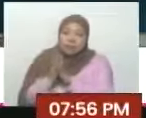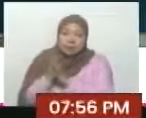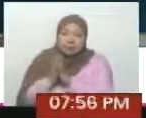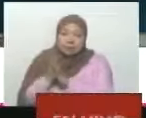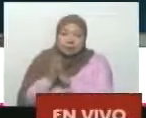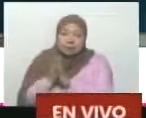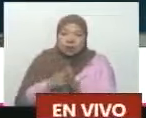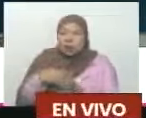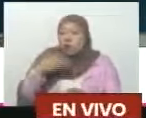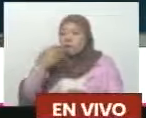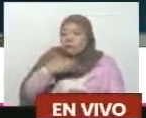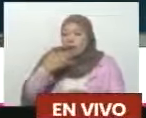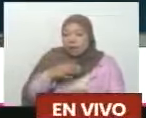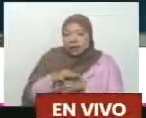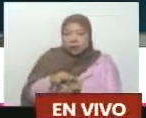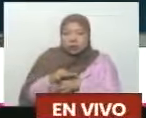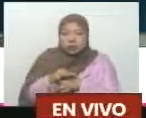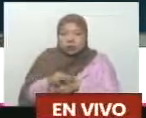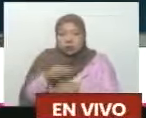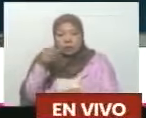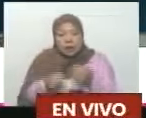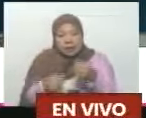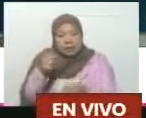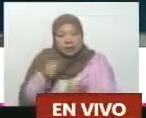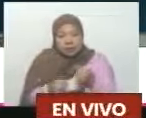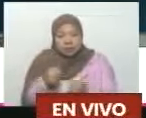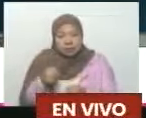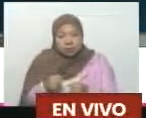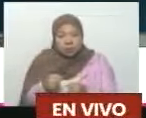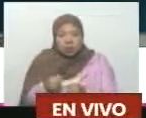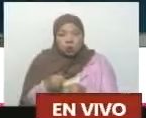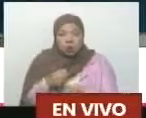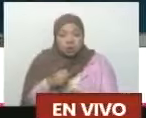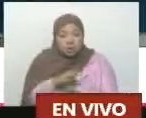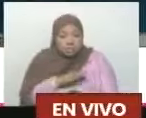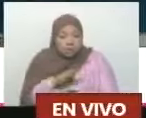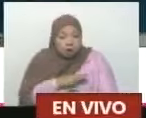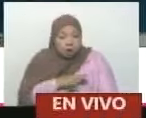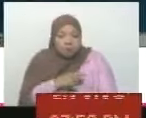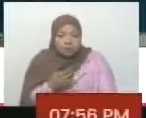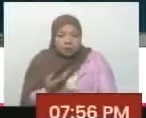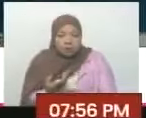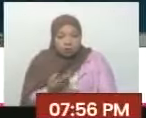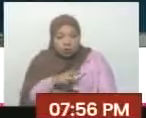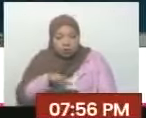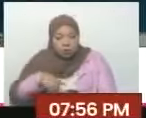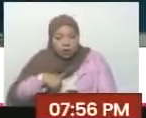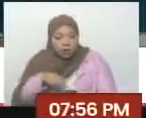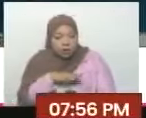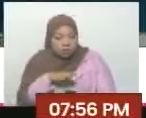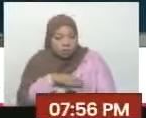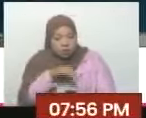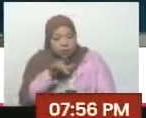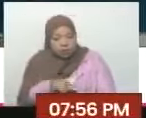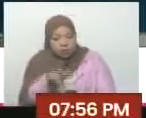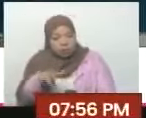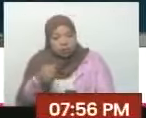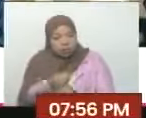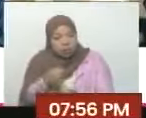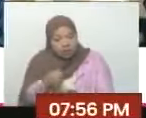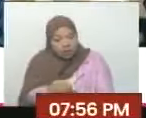papa, más carne, más leche, más queso, más lo nuestro, pues. Es una nueva economía. Quisieron hacernos un